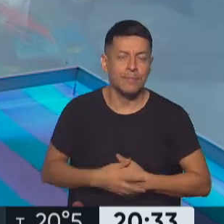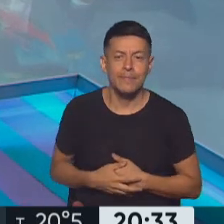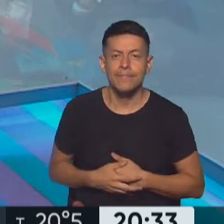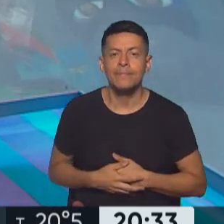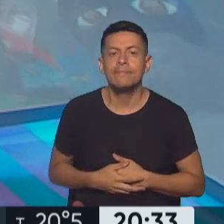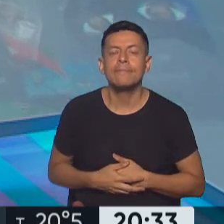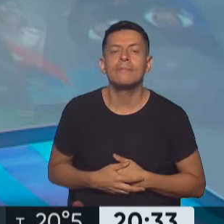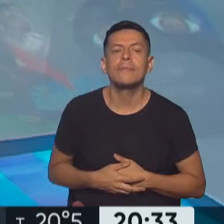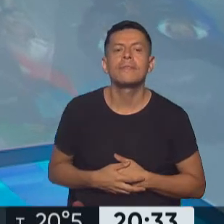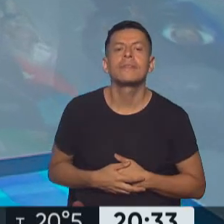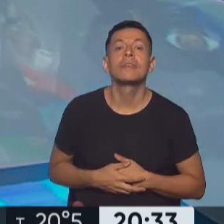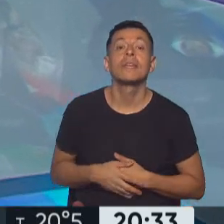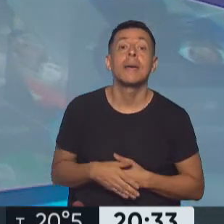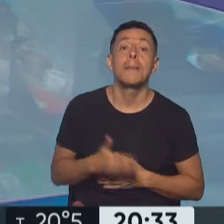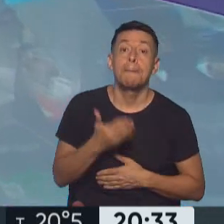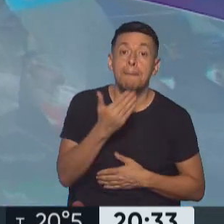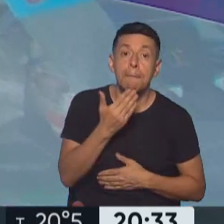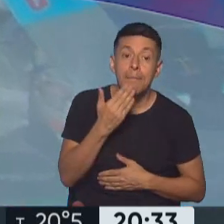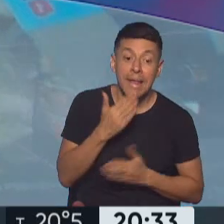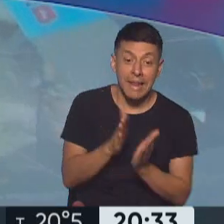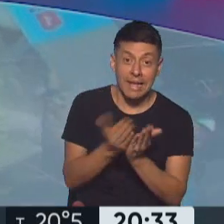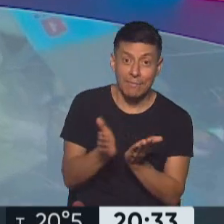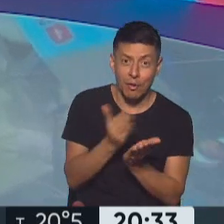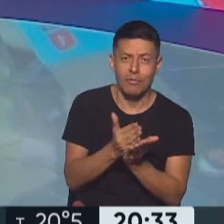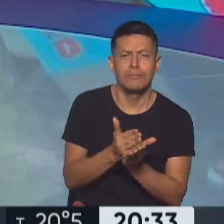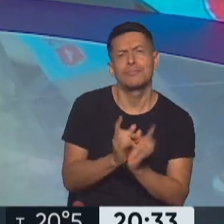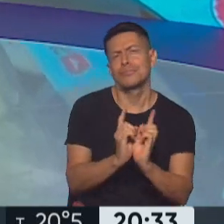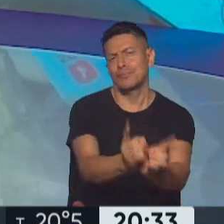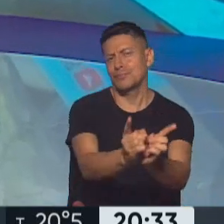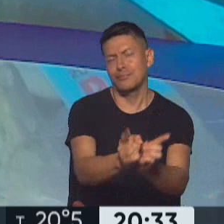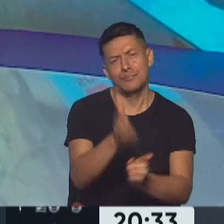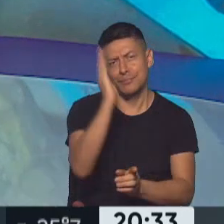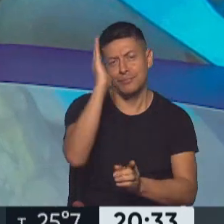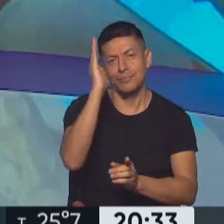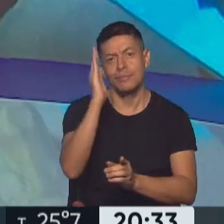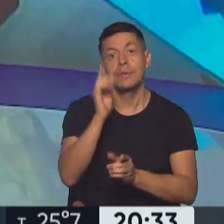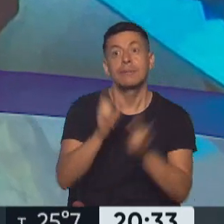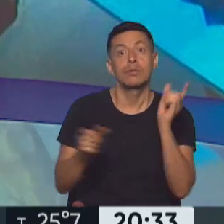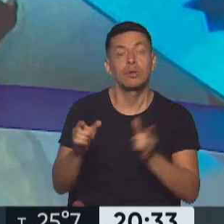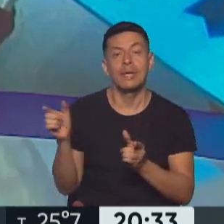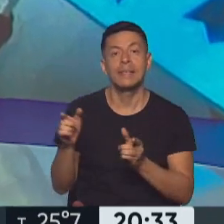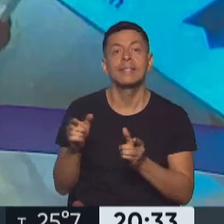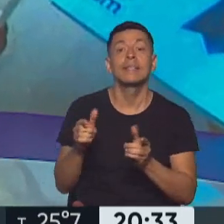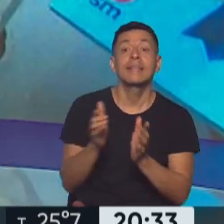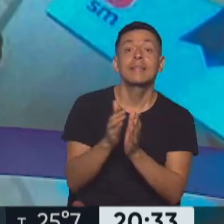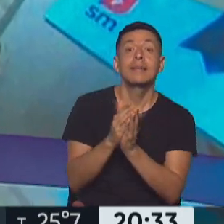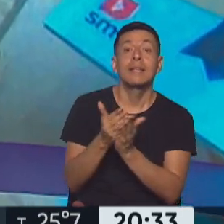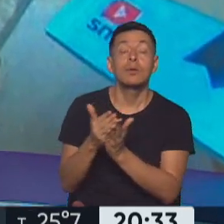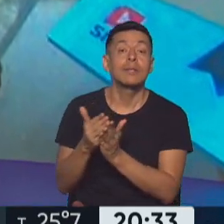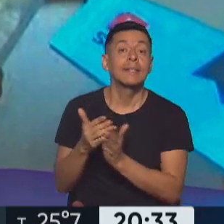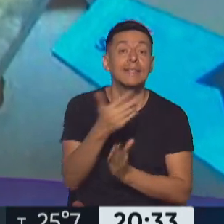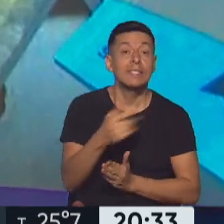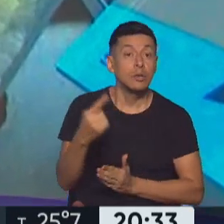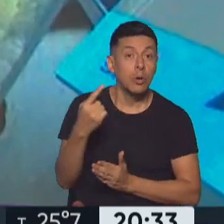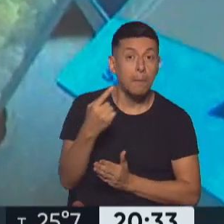larga vida el libro en papel eso es lo que piensan autores y representantes de la cultura que lograron salvar trescientos mil libros que estaban a punto de ser